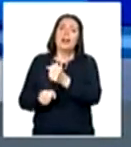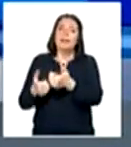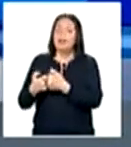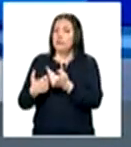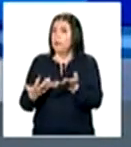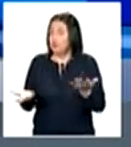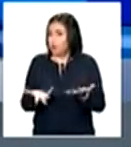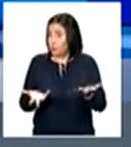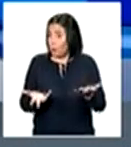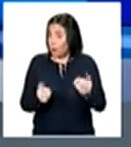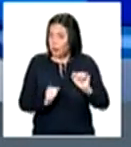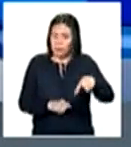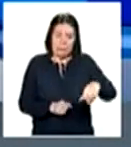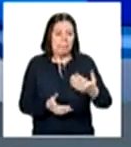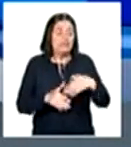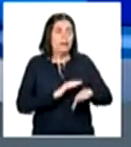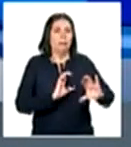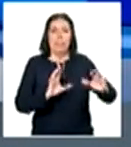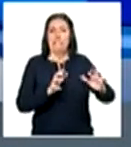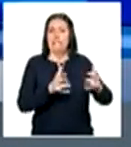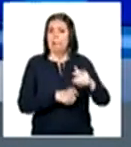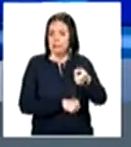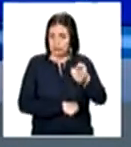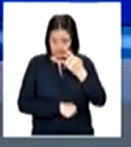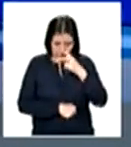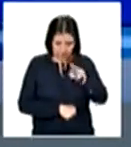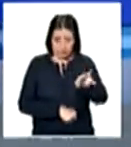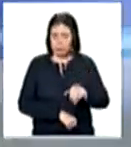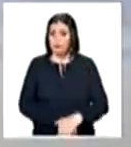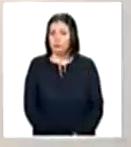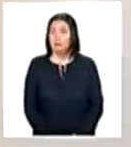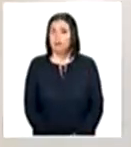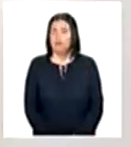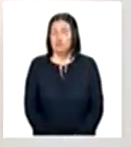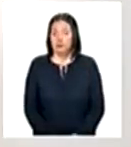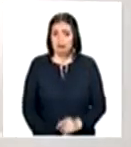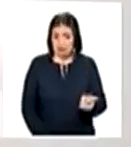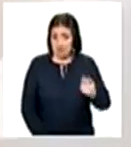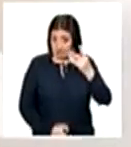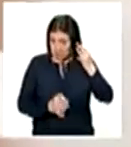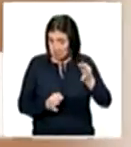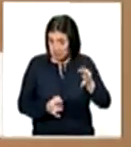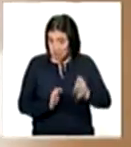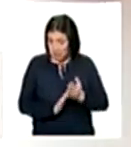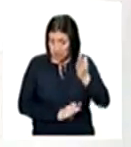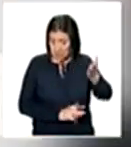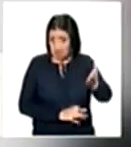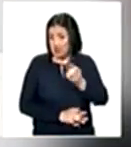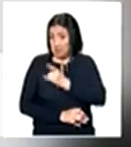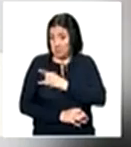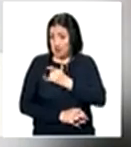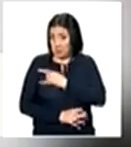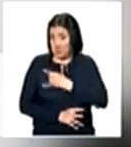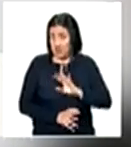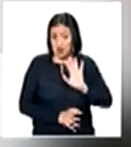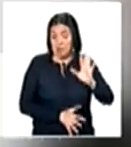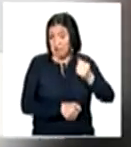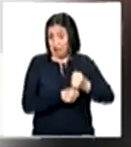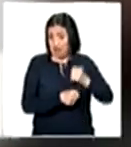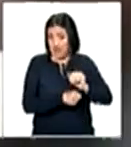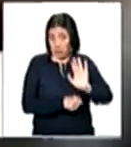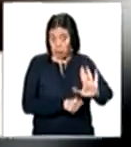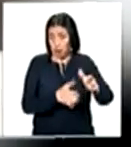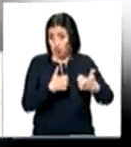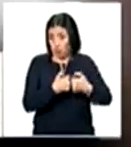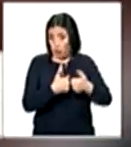esto? Nada más y nada menos que en un salón de clases. Vamos a ver. Decidió ir hasta la universidad donde trabaja su novia